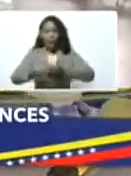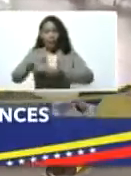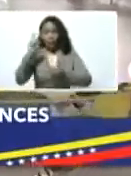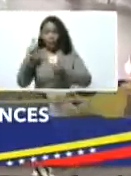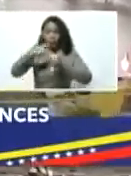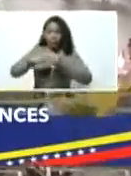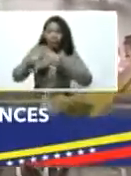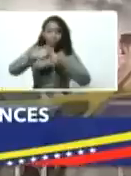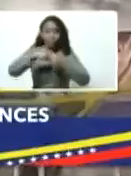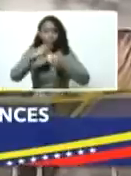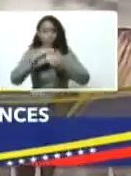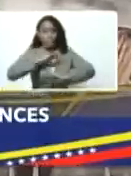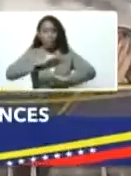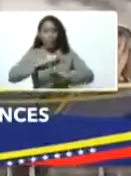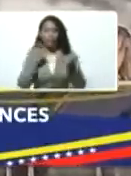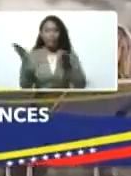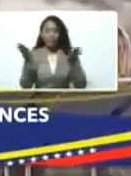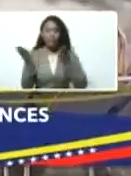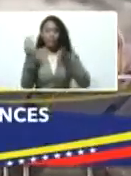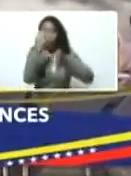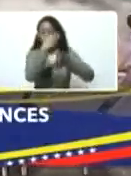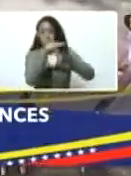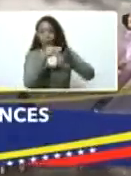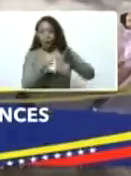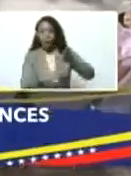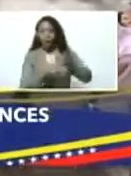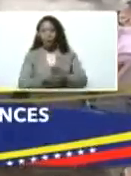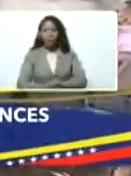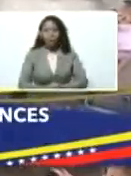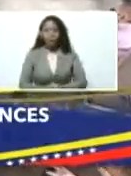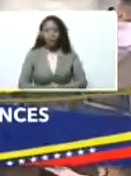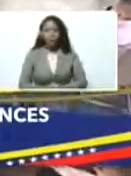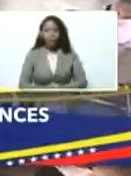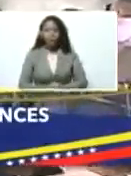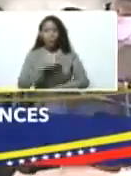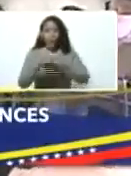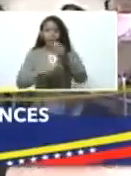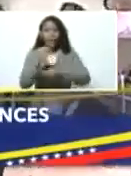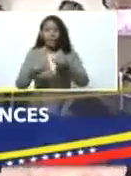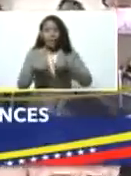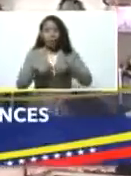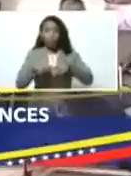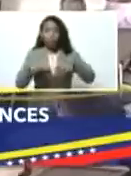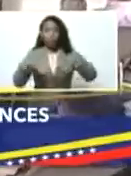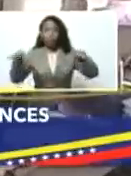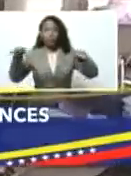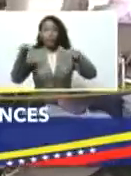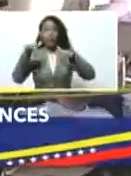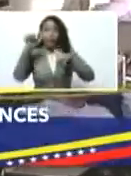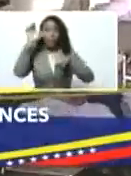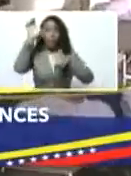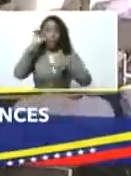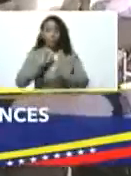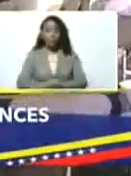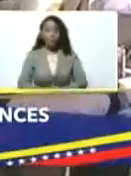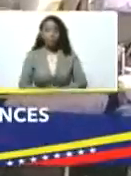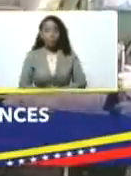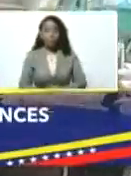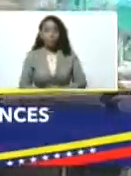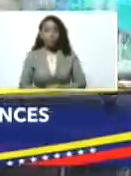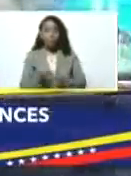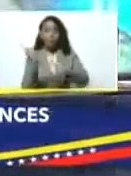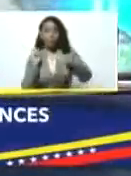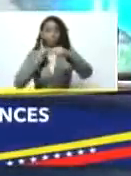crear bienes, servicios, productos y a crear riqueza también para el país. La